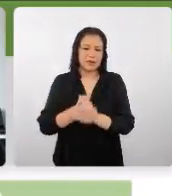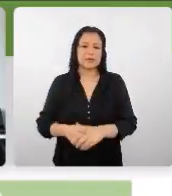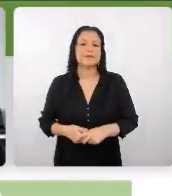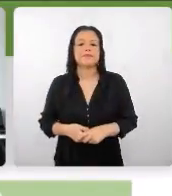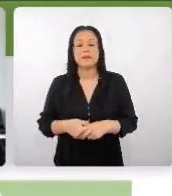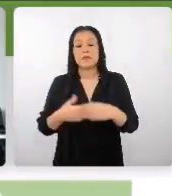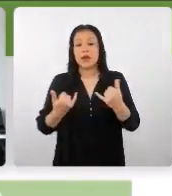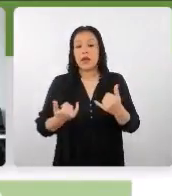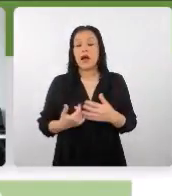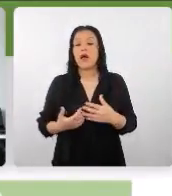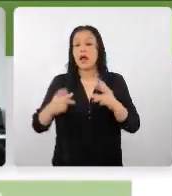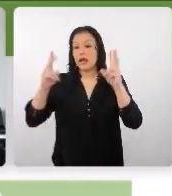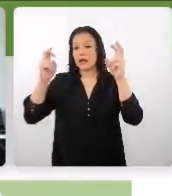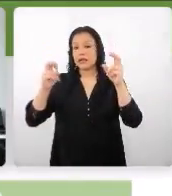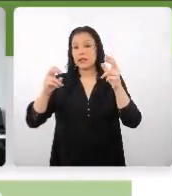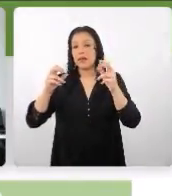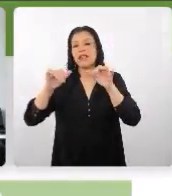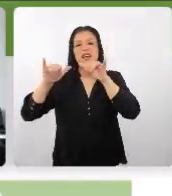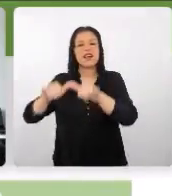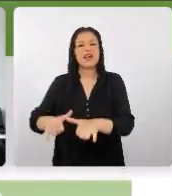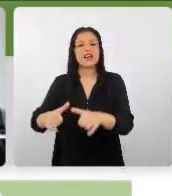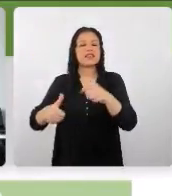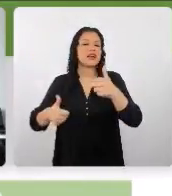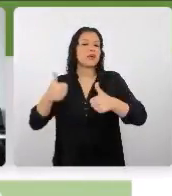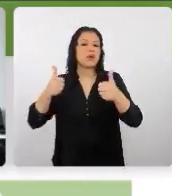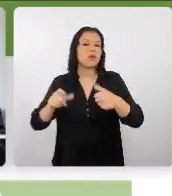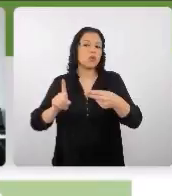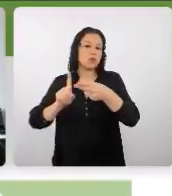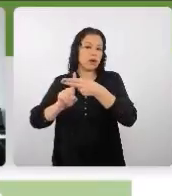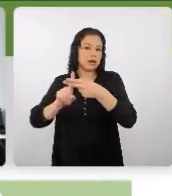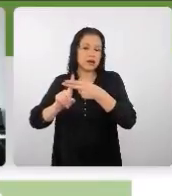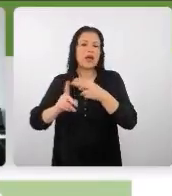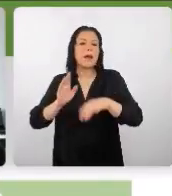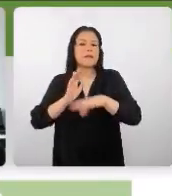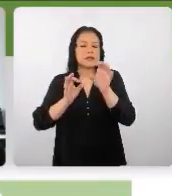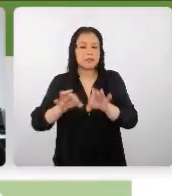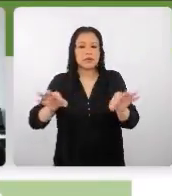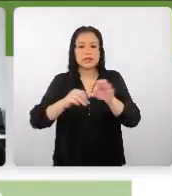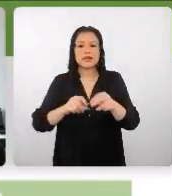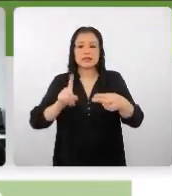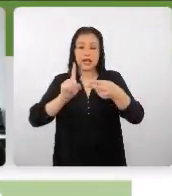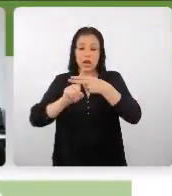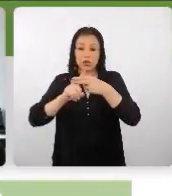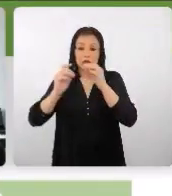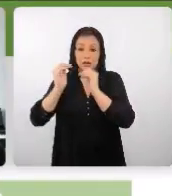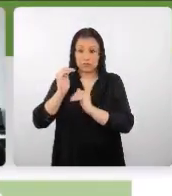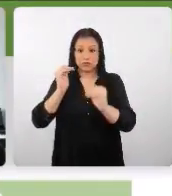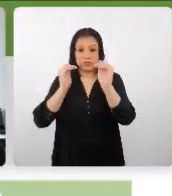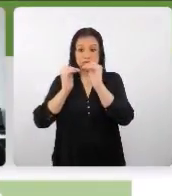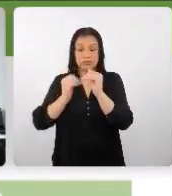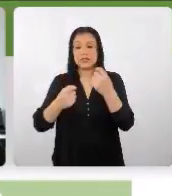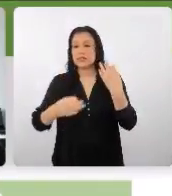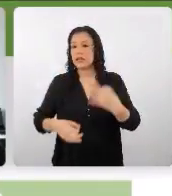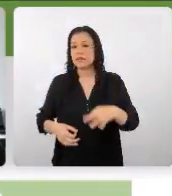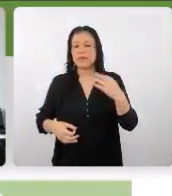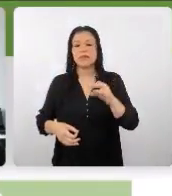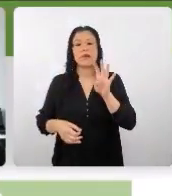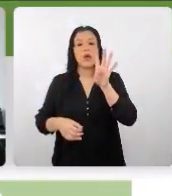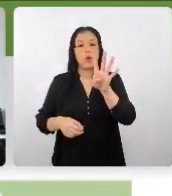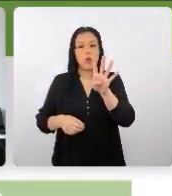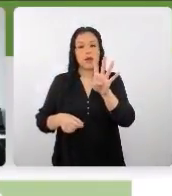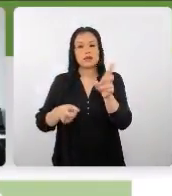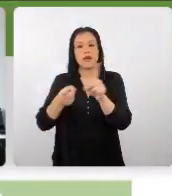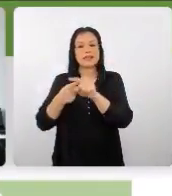En cuanto al alojamiento, nuevamente estamos viendo acá que se está priorizando el hotel de categoría. Un hotel de 4 o 5 estrellas lo